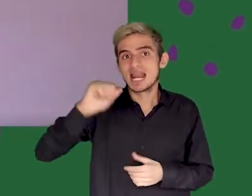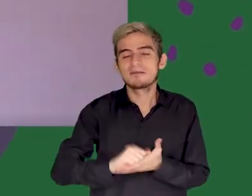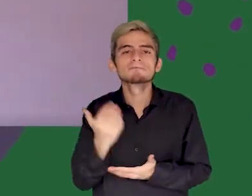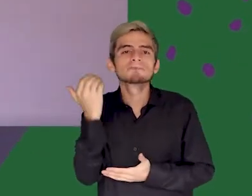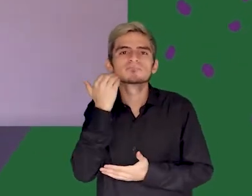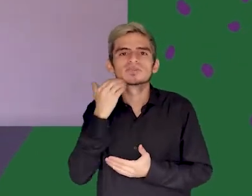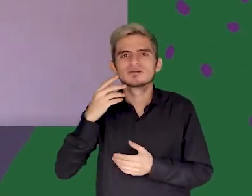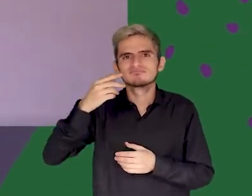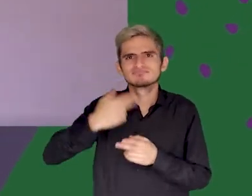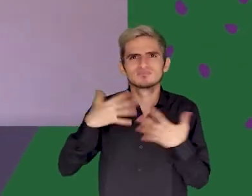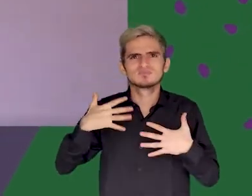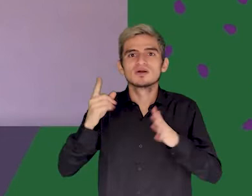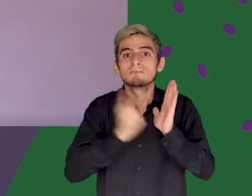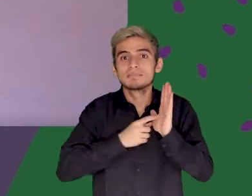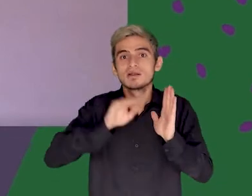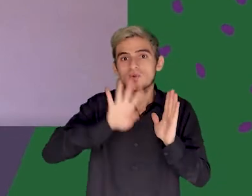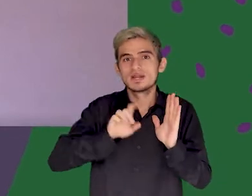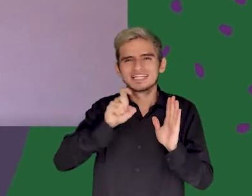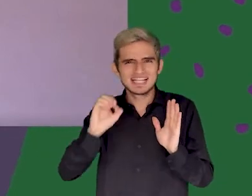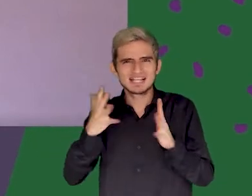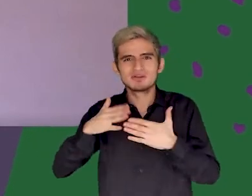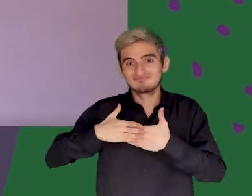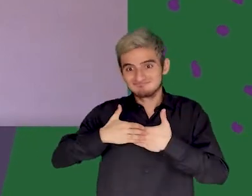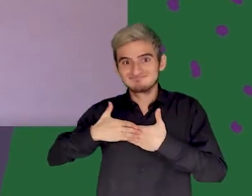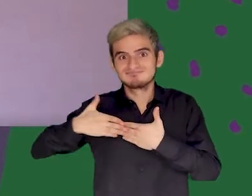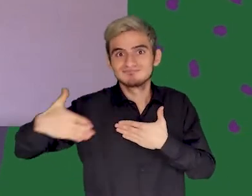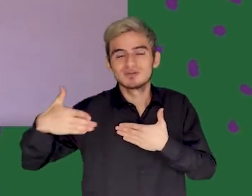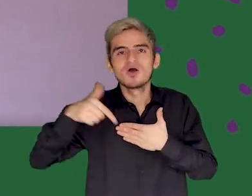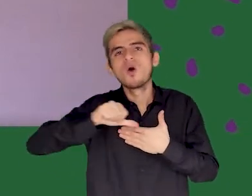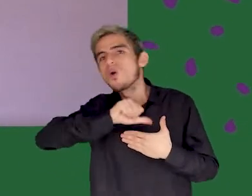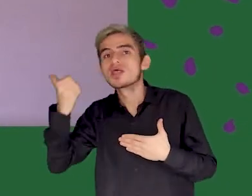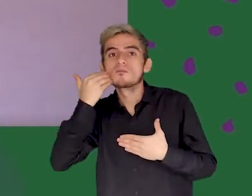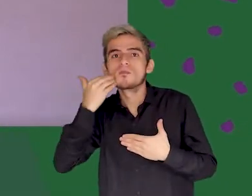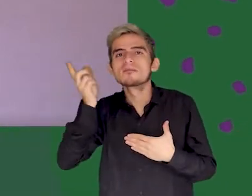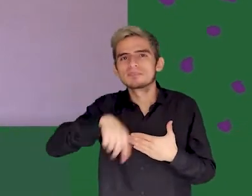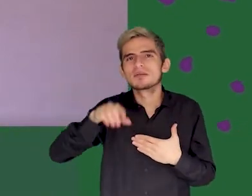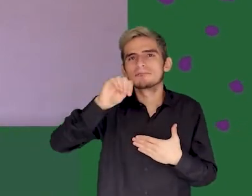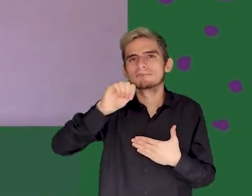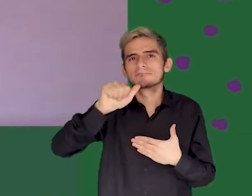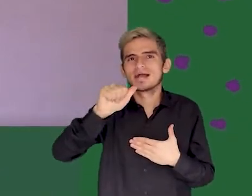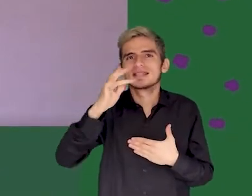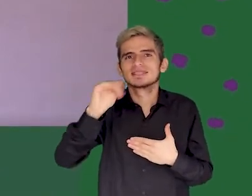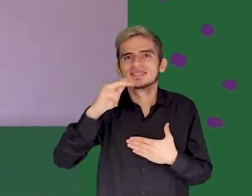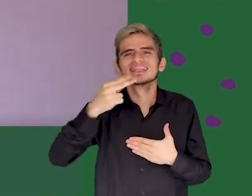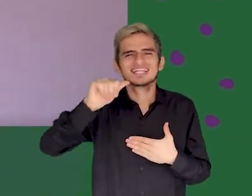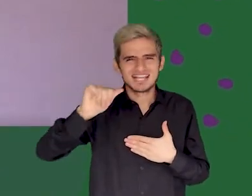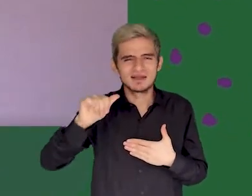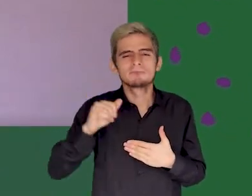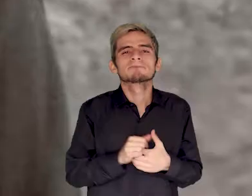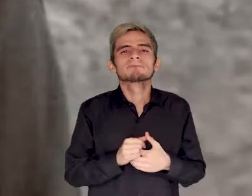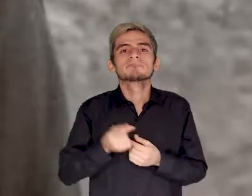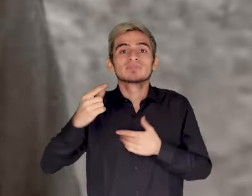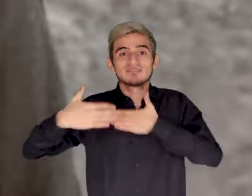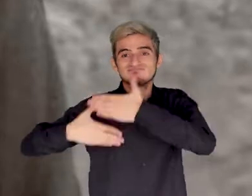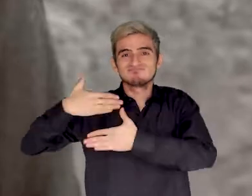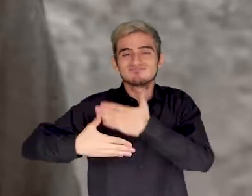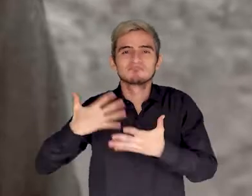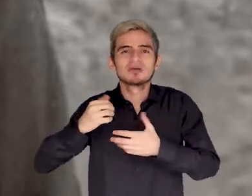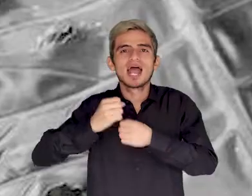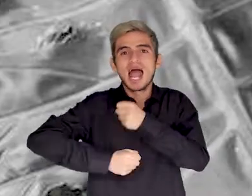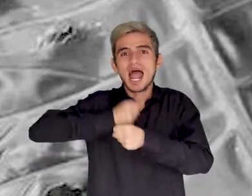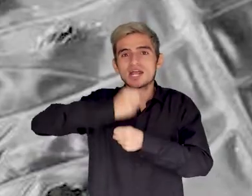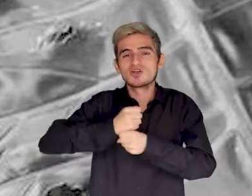cineasta colombiana que se llama Gabriela Samper empezó a hacer obras en los años 60. Después, bueno, todo este legado de